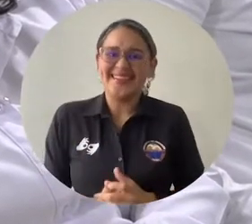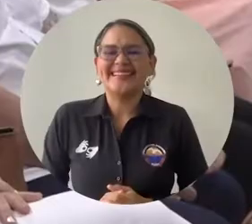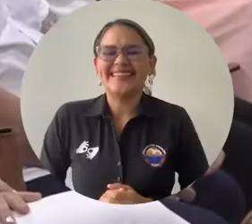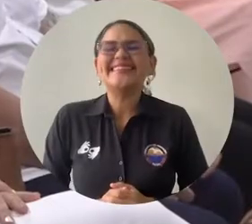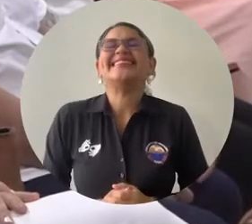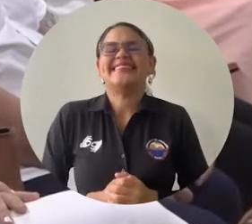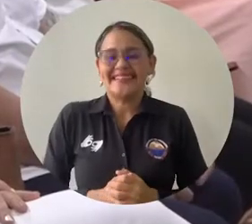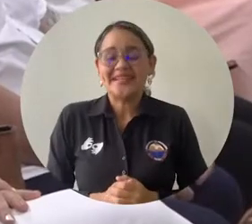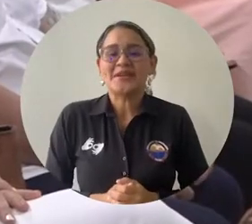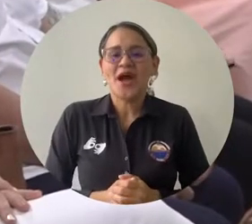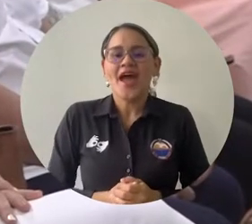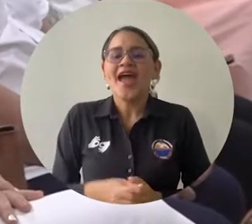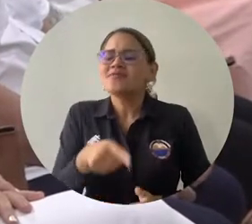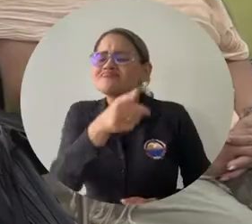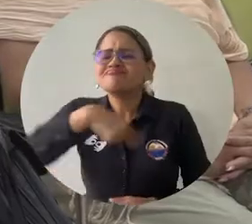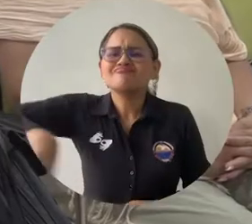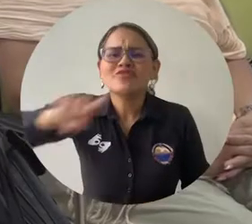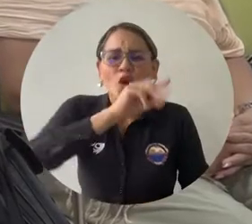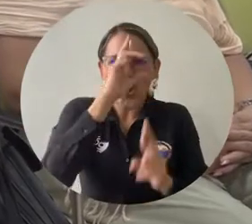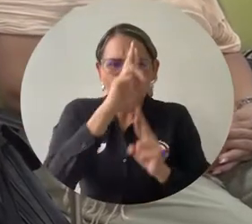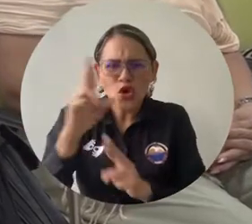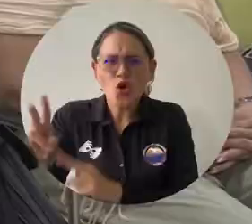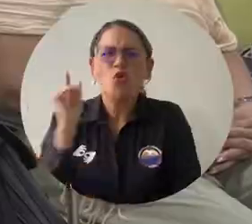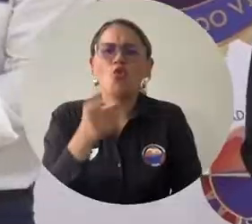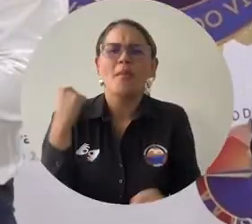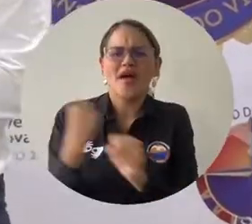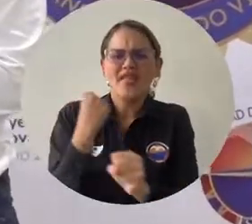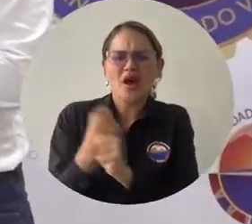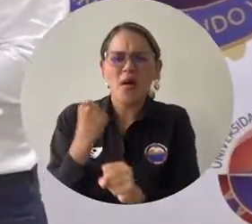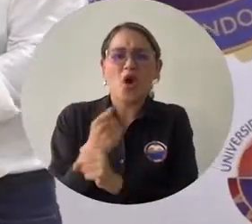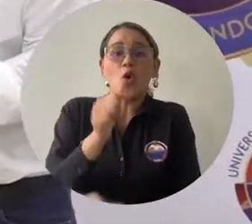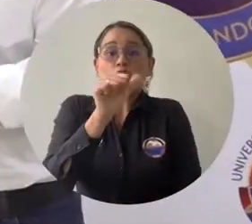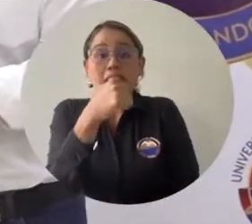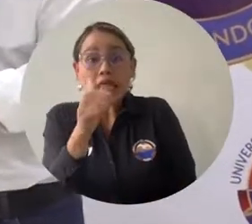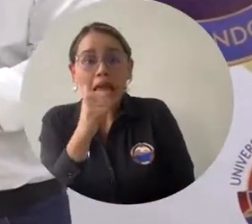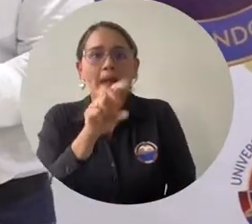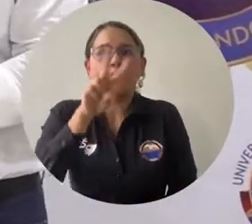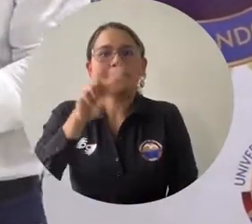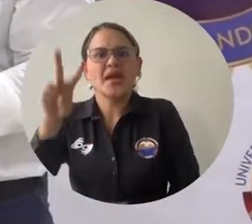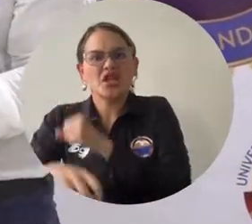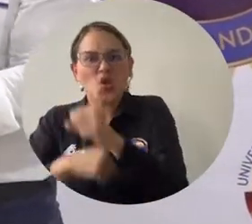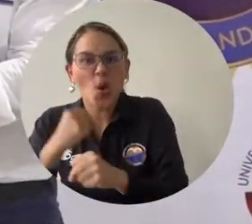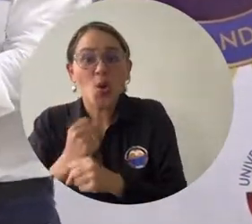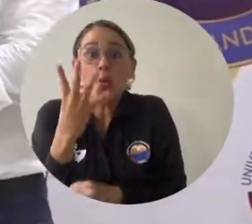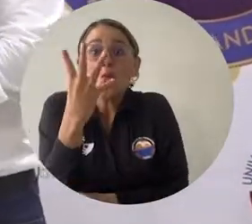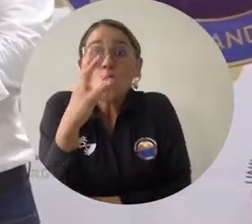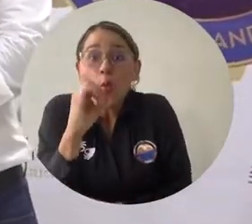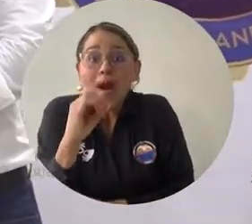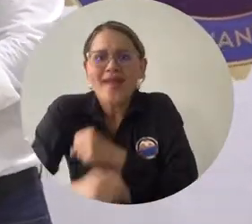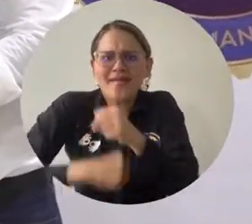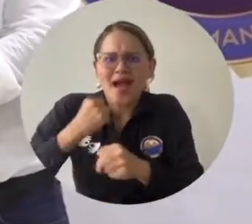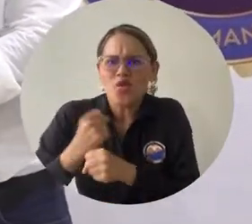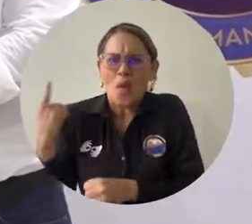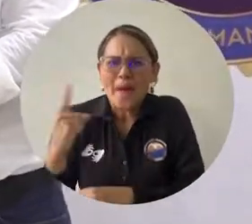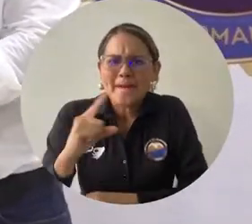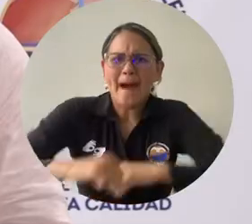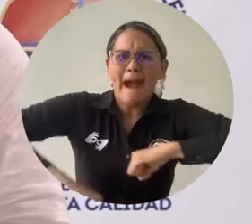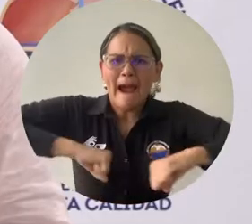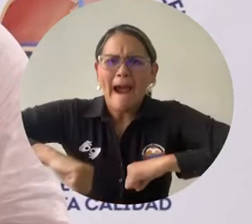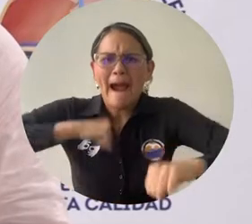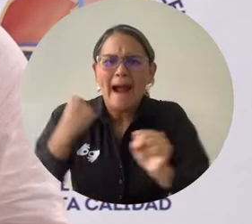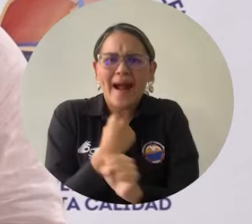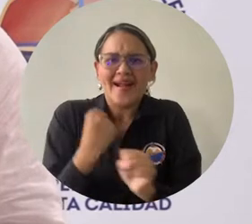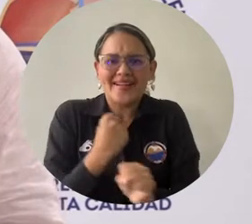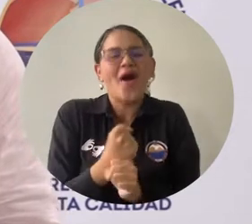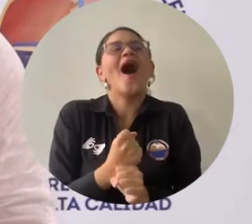recibieron reconocimientos por completar 10, 22, 30 y 40 años de servicio. Es un reconocimiento muy importante la labor